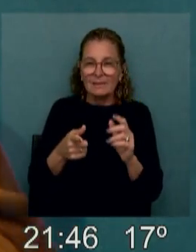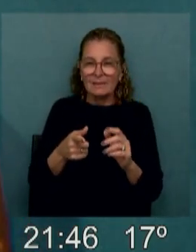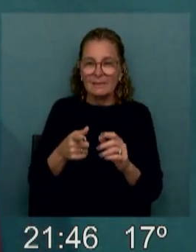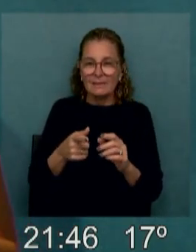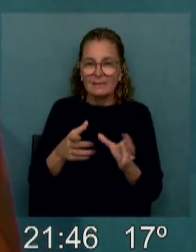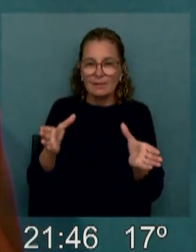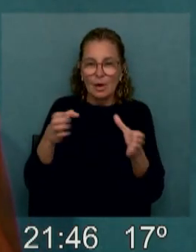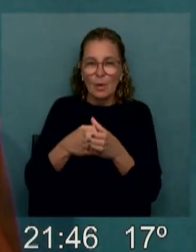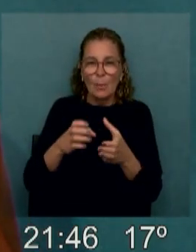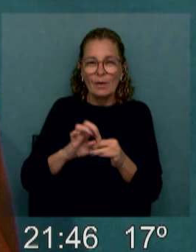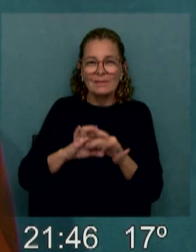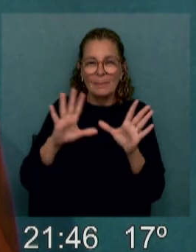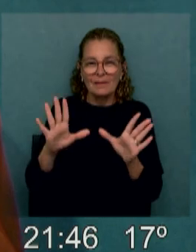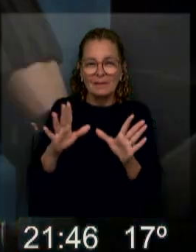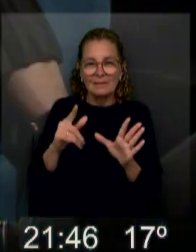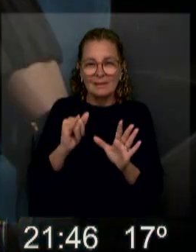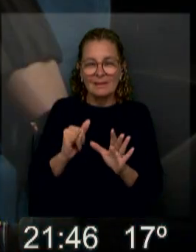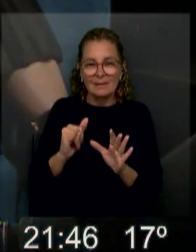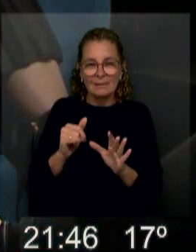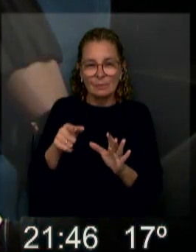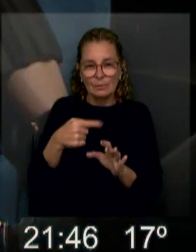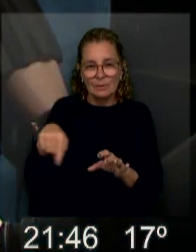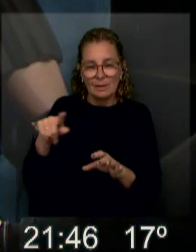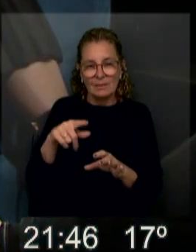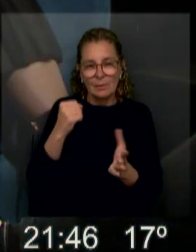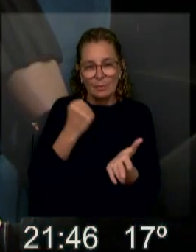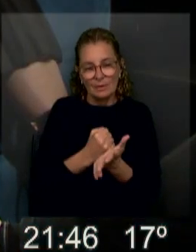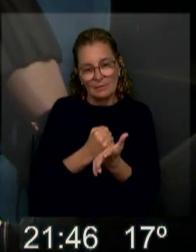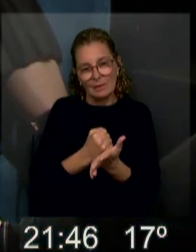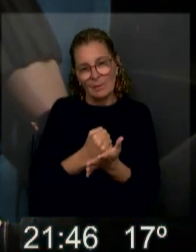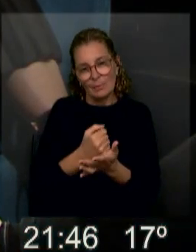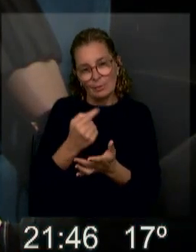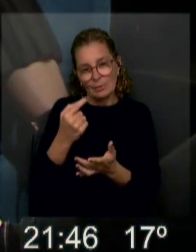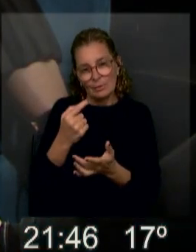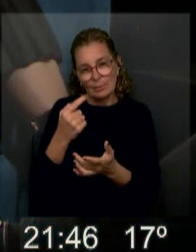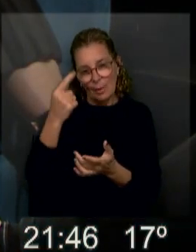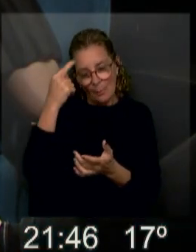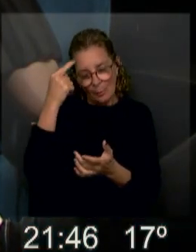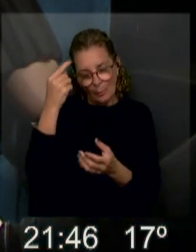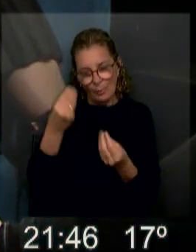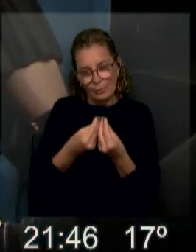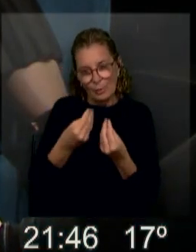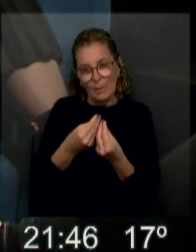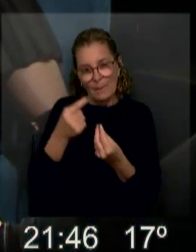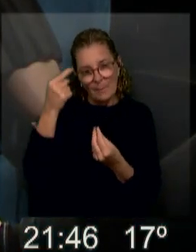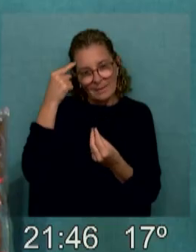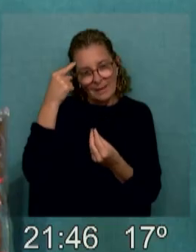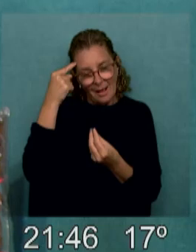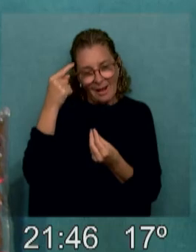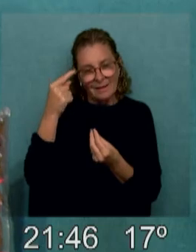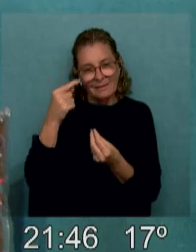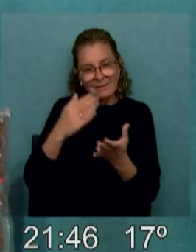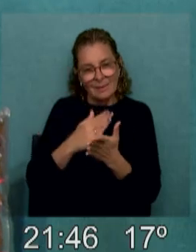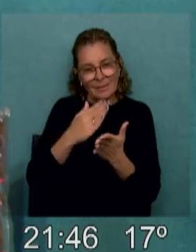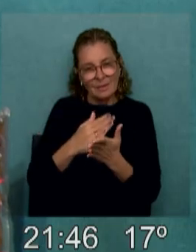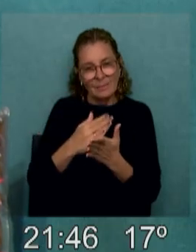de la banda independiente. Como, sí. Y de ustedes ni que hablar, que es un sello. Hay muchas cabecitas en el diseño también, ¿no? Hay como una manera de pensar siempre